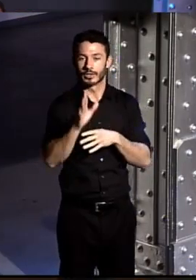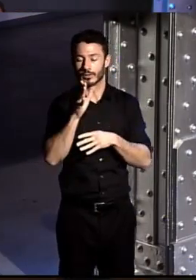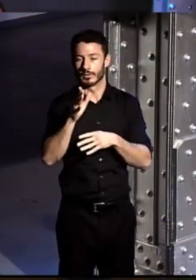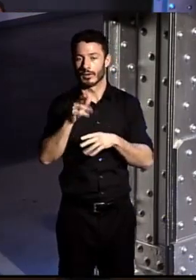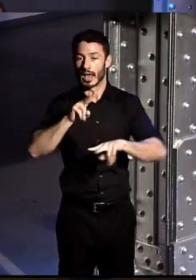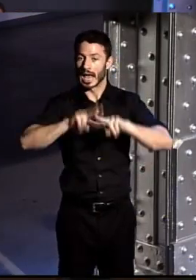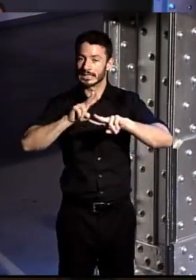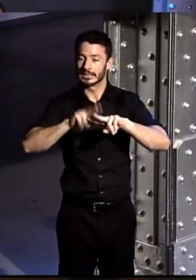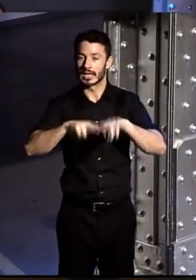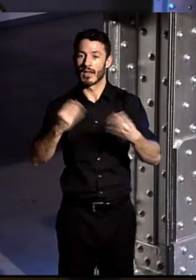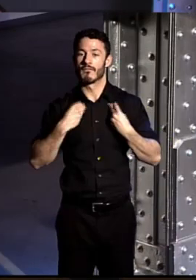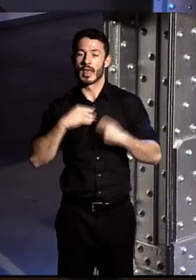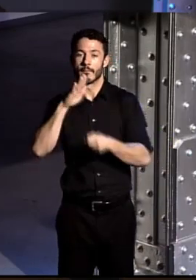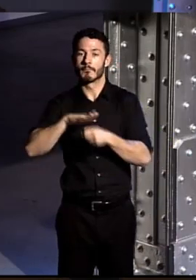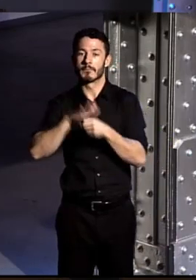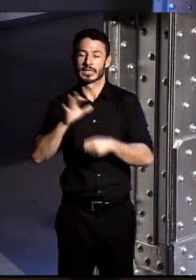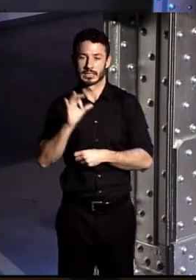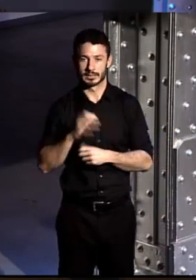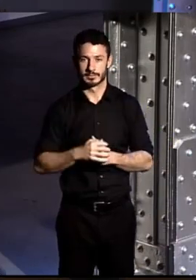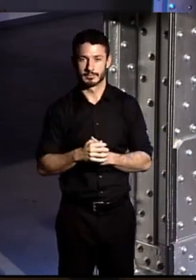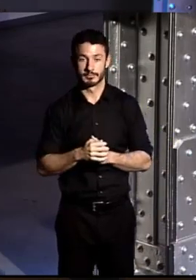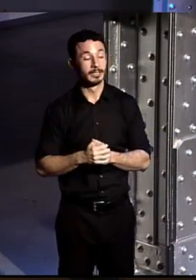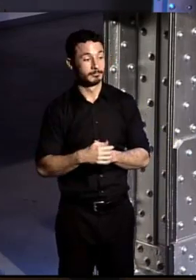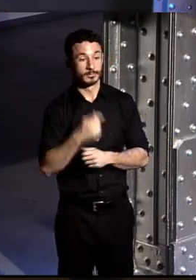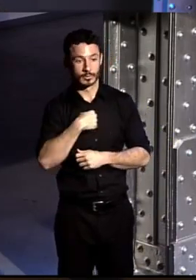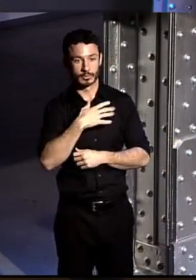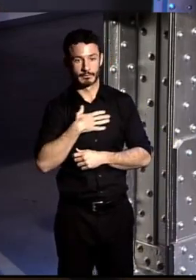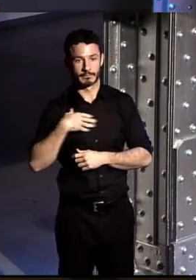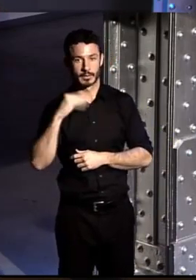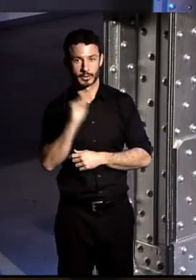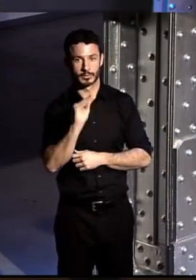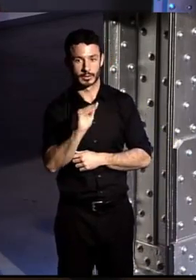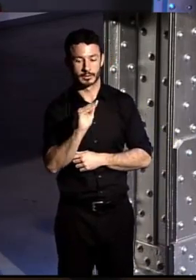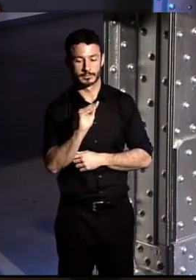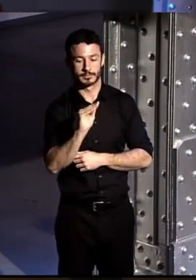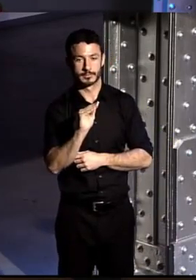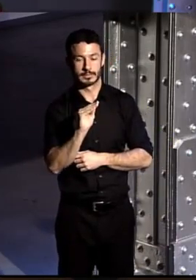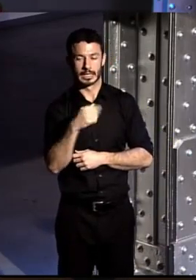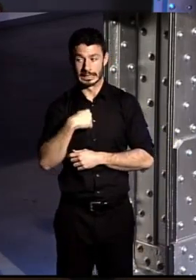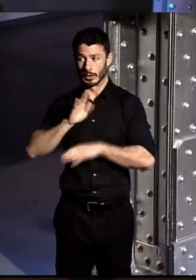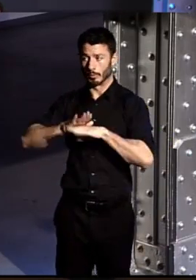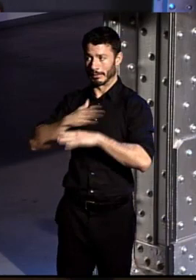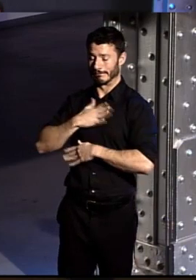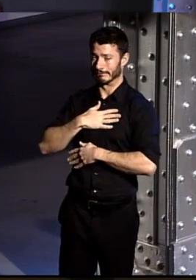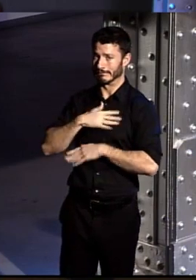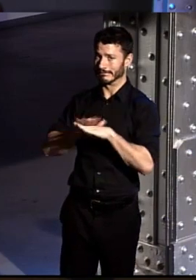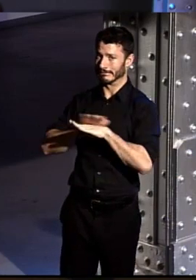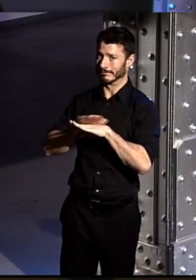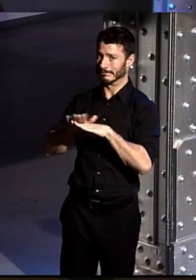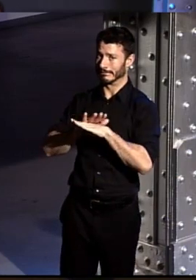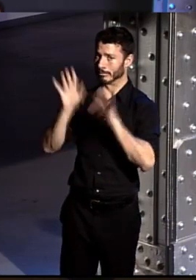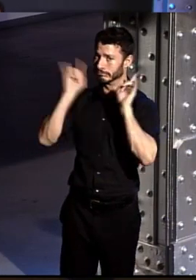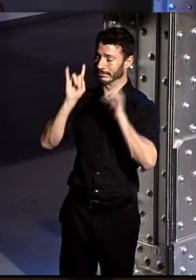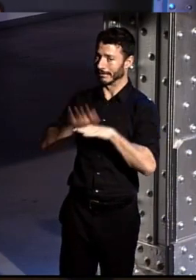ahora. Pues, Almudena, quería preguntar. He sido yo. Creo. No